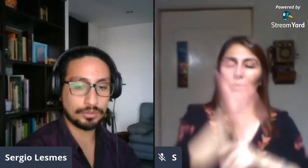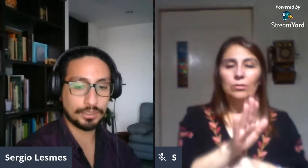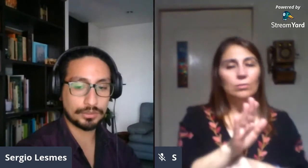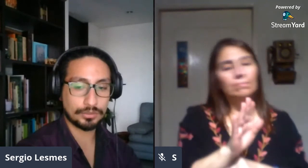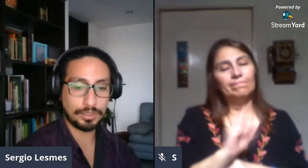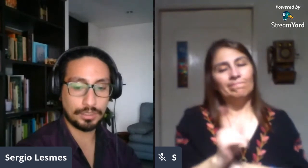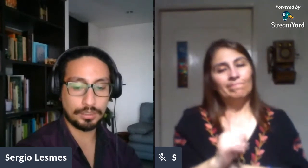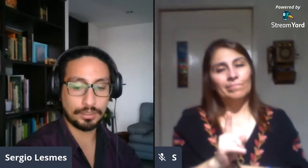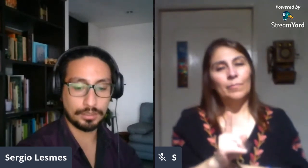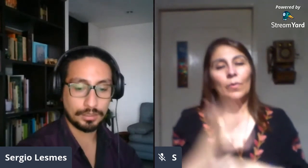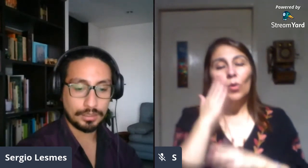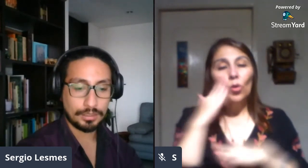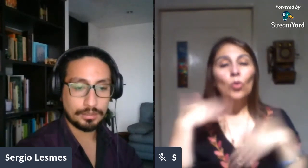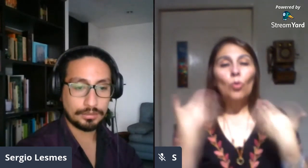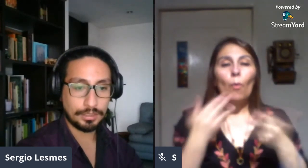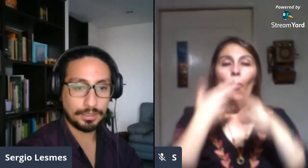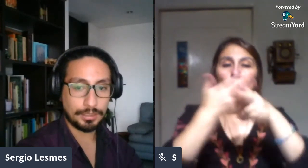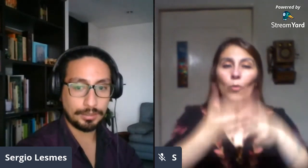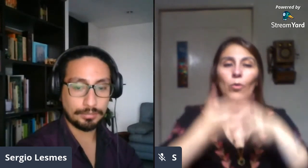cuidarnos en el contexto